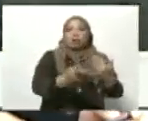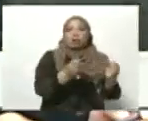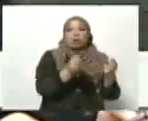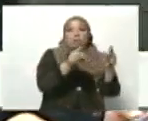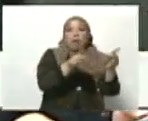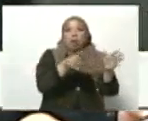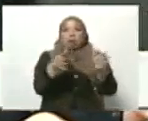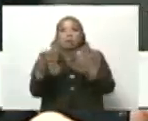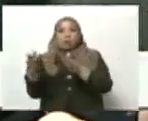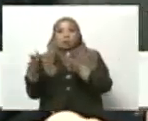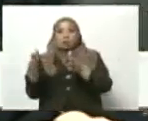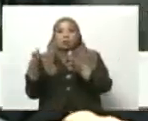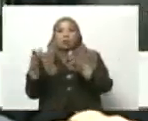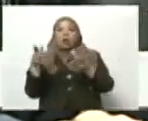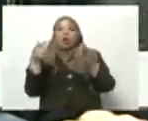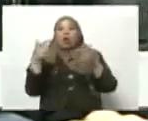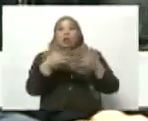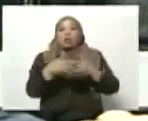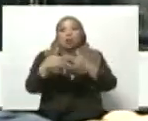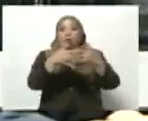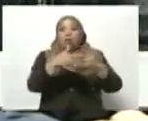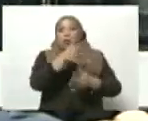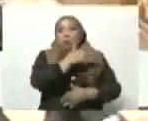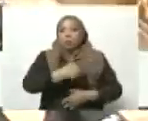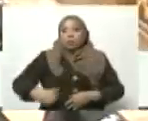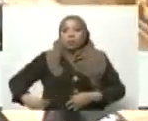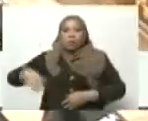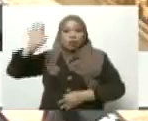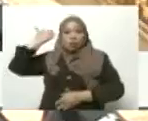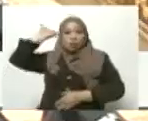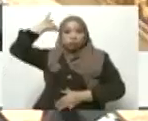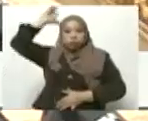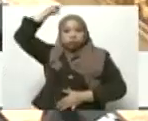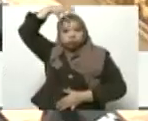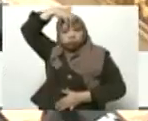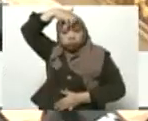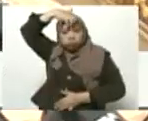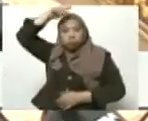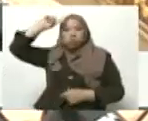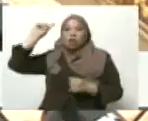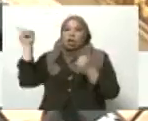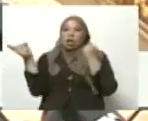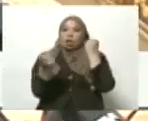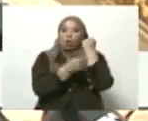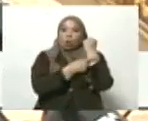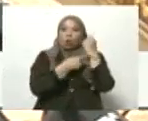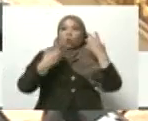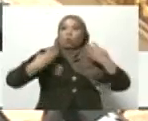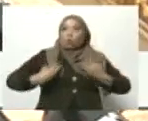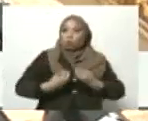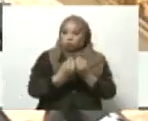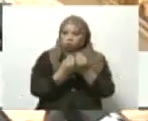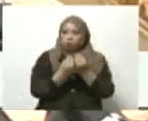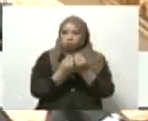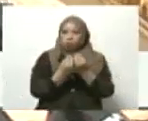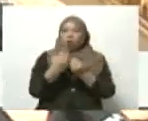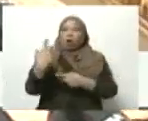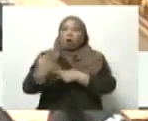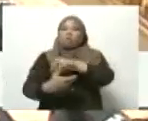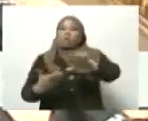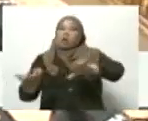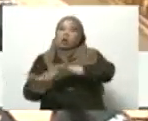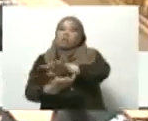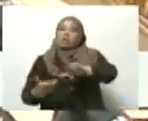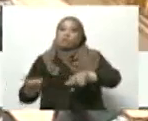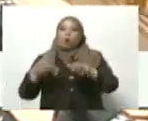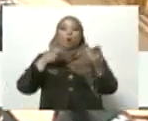expresidente de los Estados Unidos, y Juan Guaidó para invadir a Venezuela y asesinar al presidente constitucional de la nación,